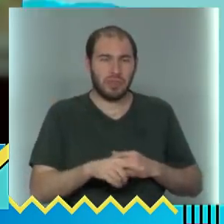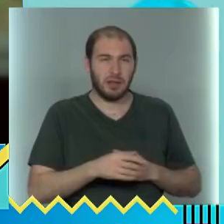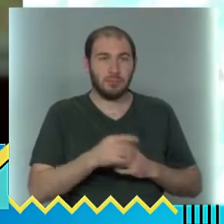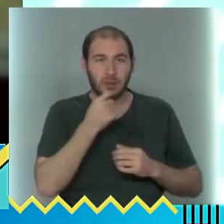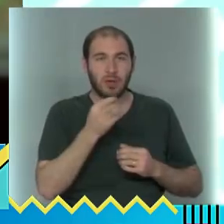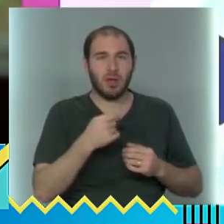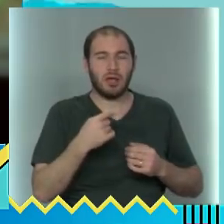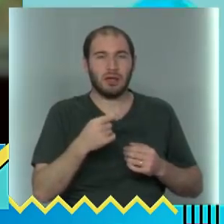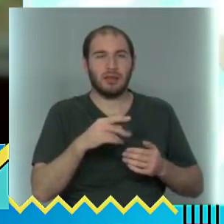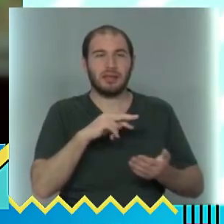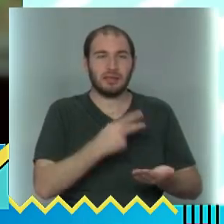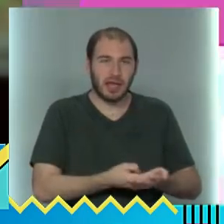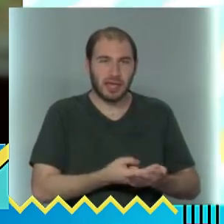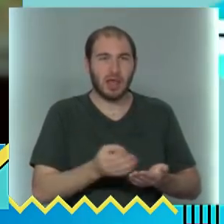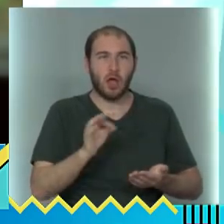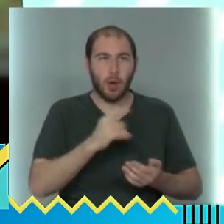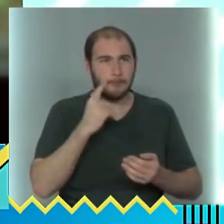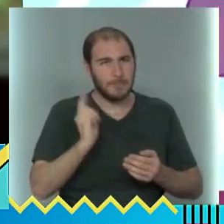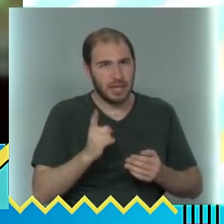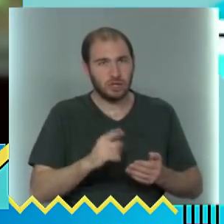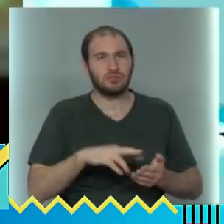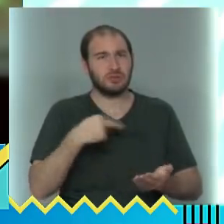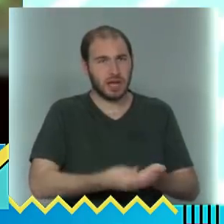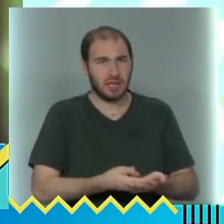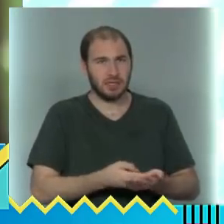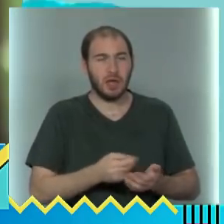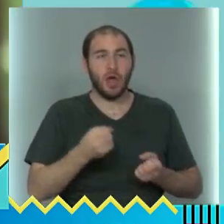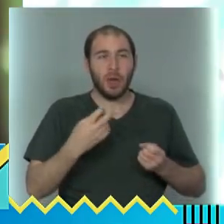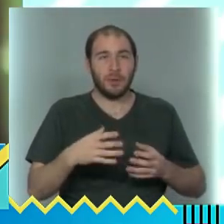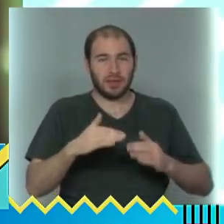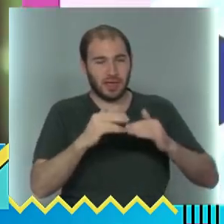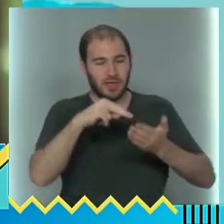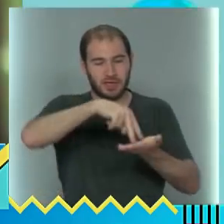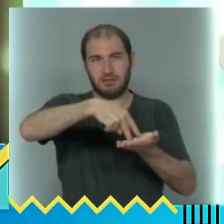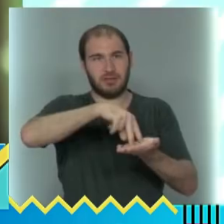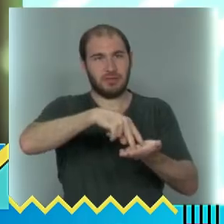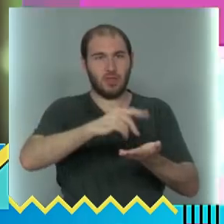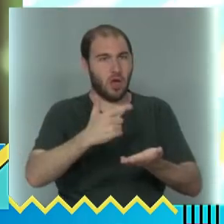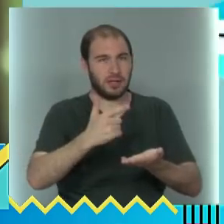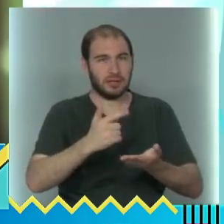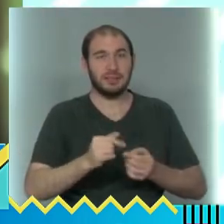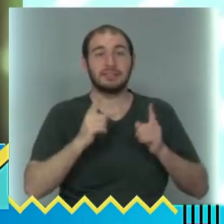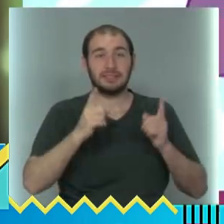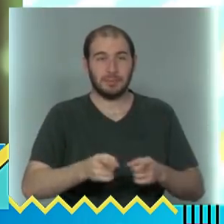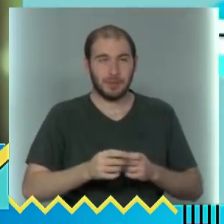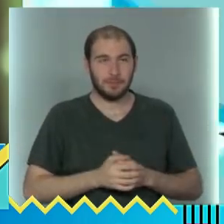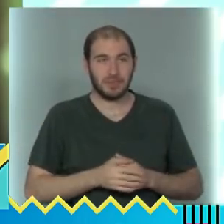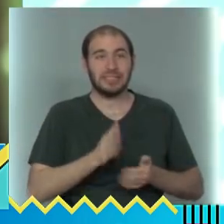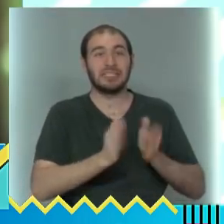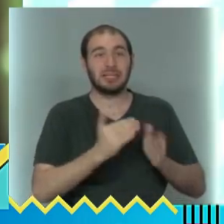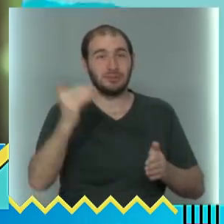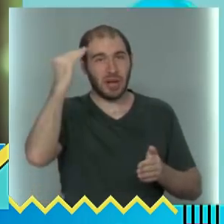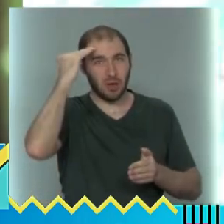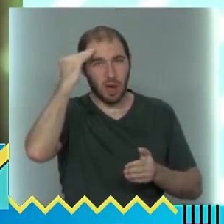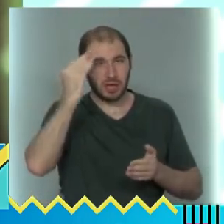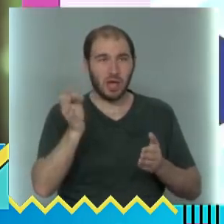de las frecuencias de caída o el riesgo de que se pueda caer por la falta de equilibrio. También tiene que ver en la terapia del